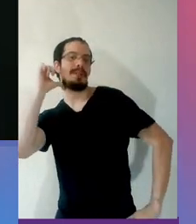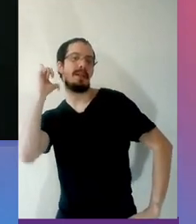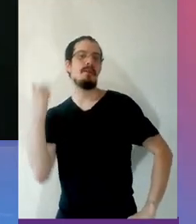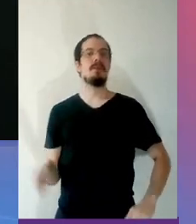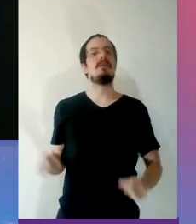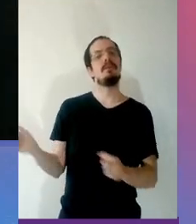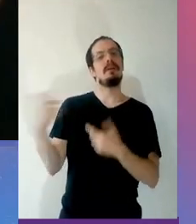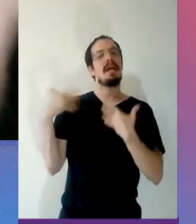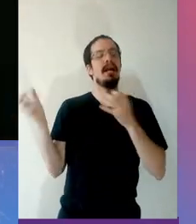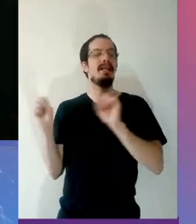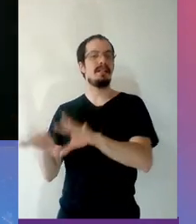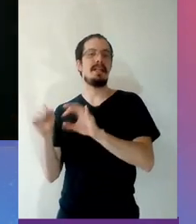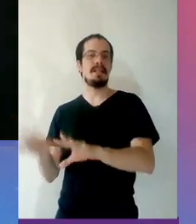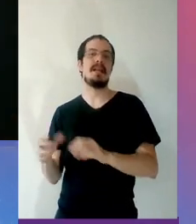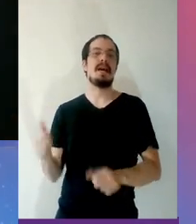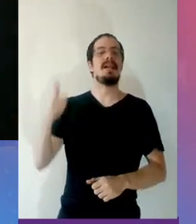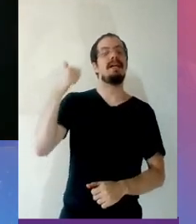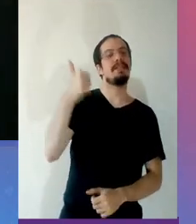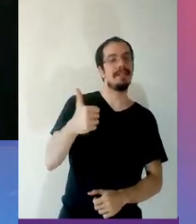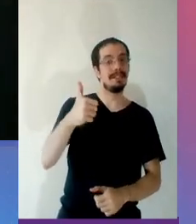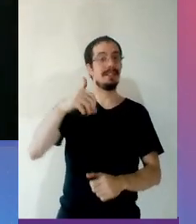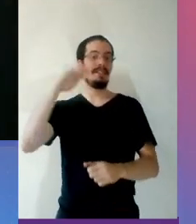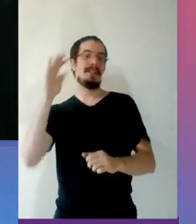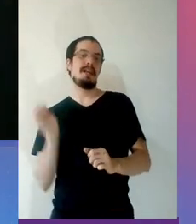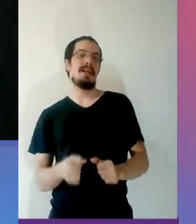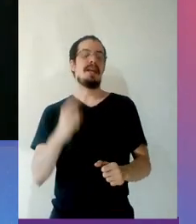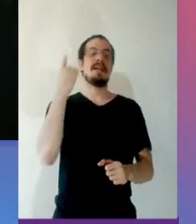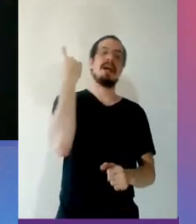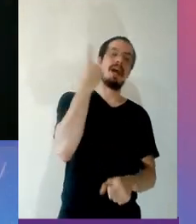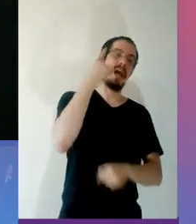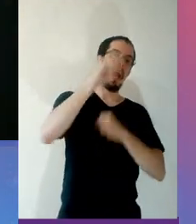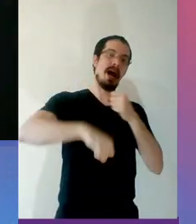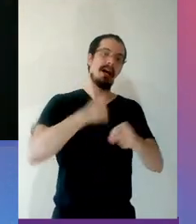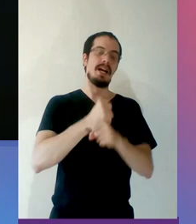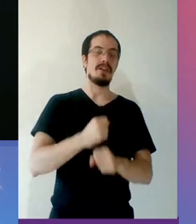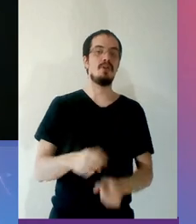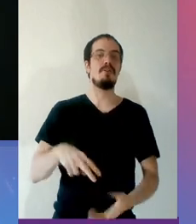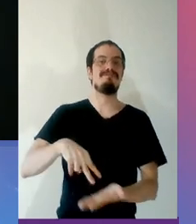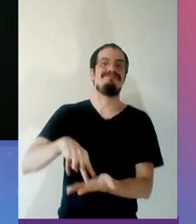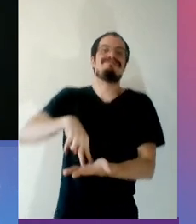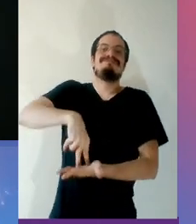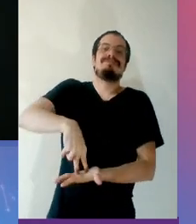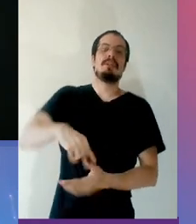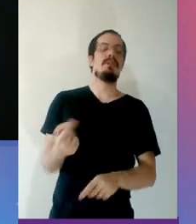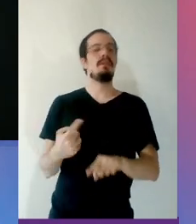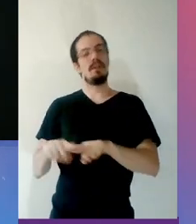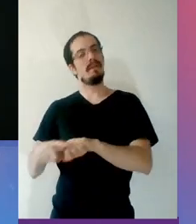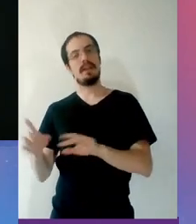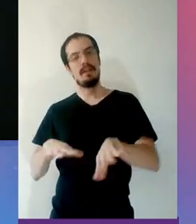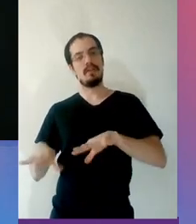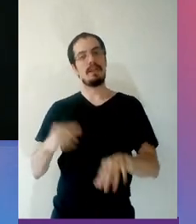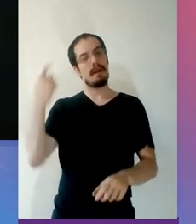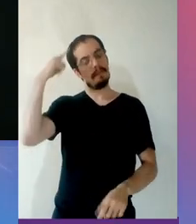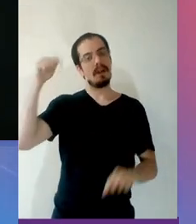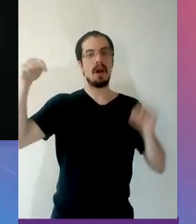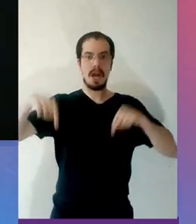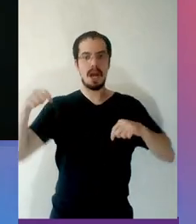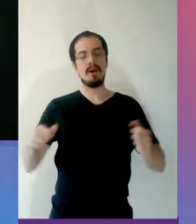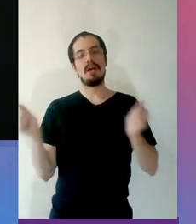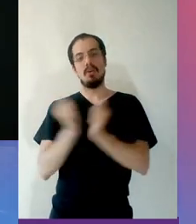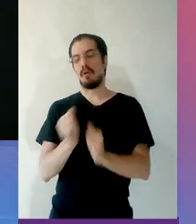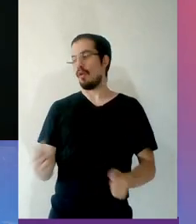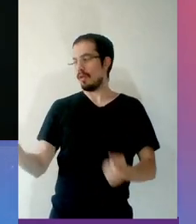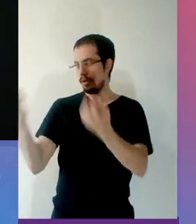hay que sentarse, al año hay que pararse, etc. Pero yo creo que hoy día, con el conocimiento que hay, el desarrollo,